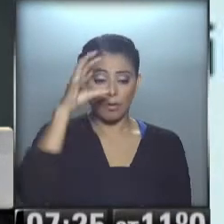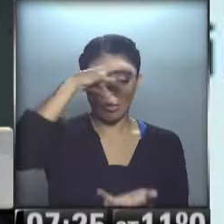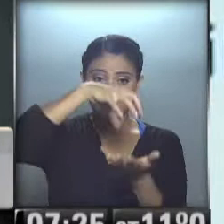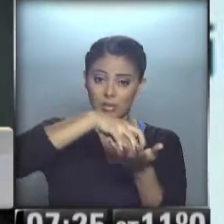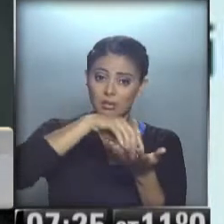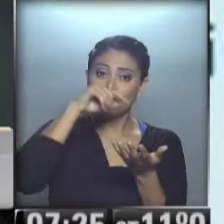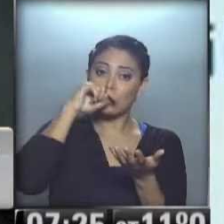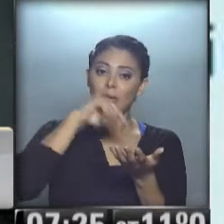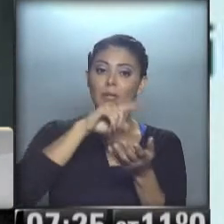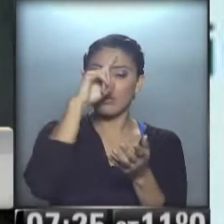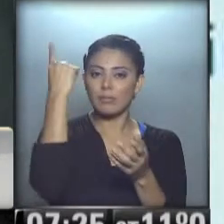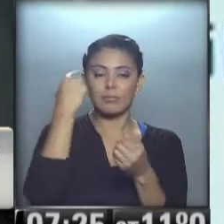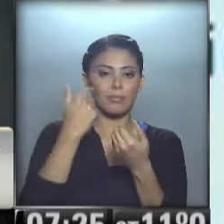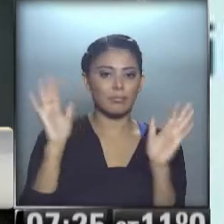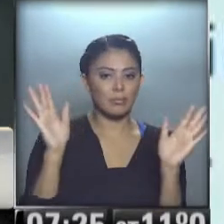se internacionalice.